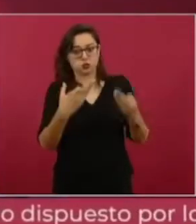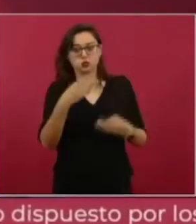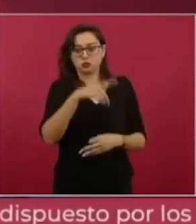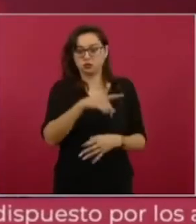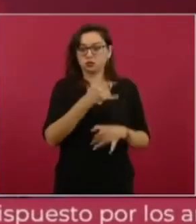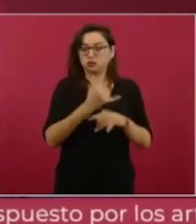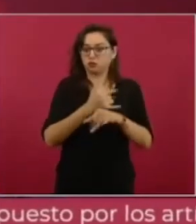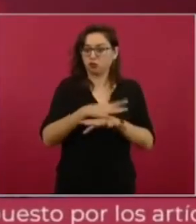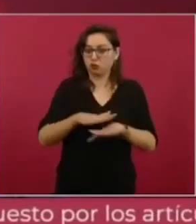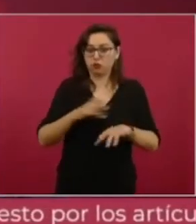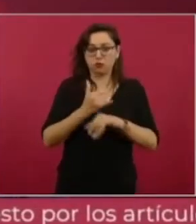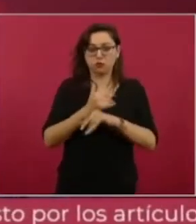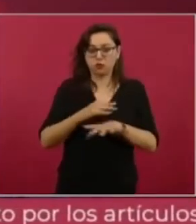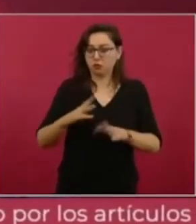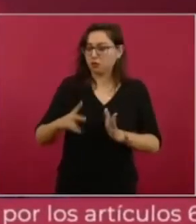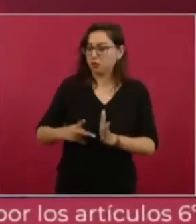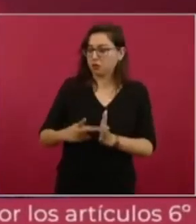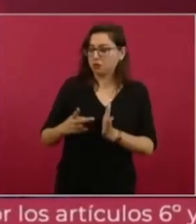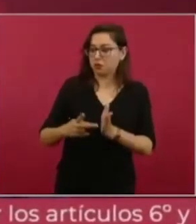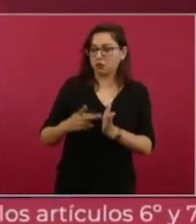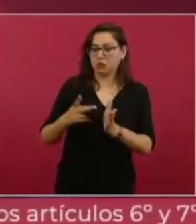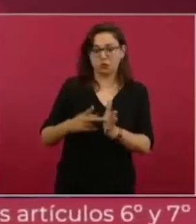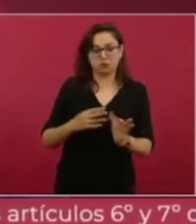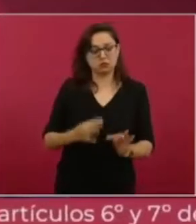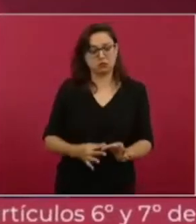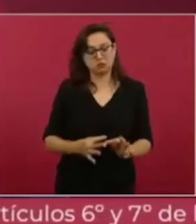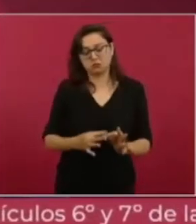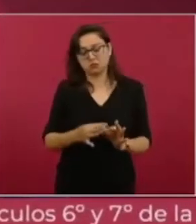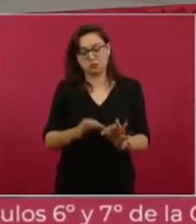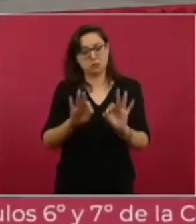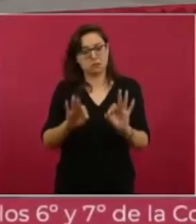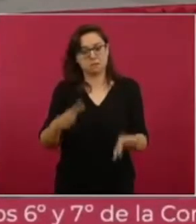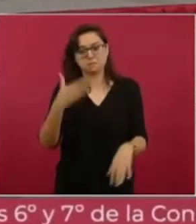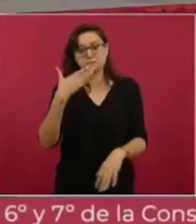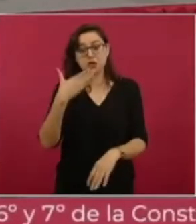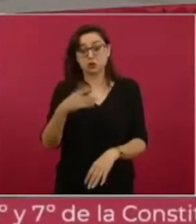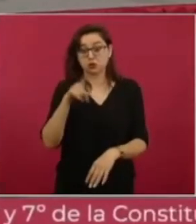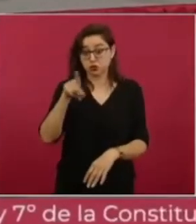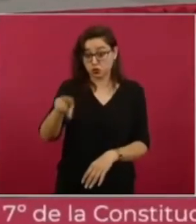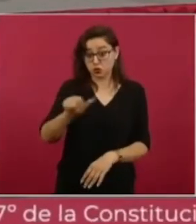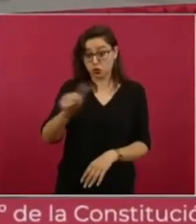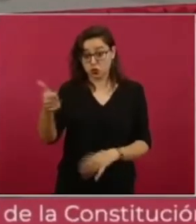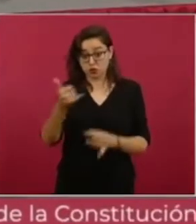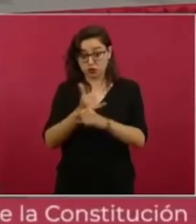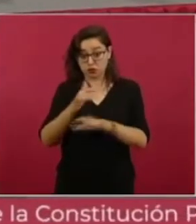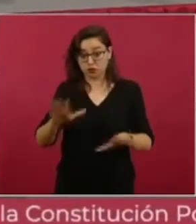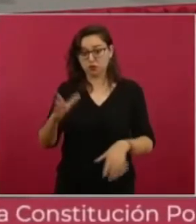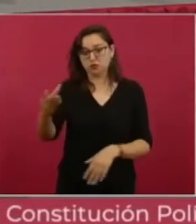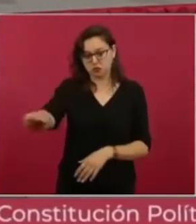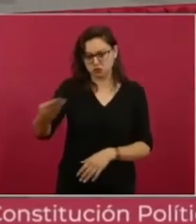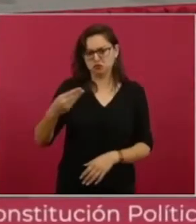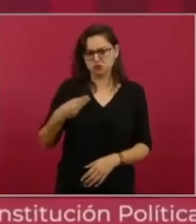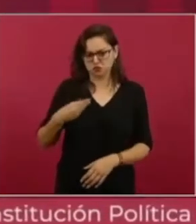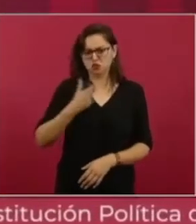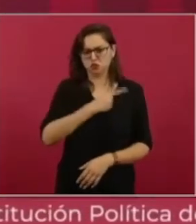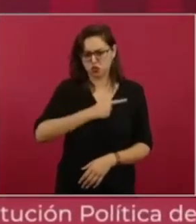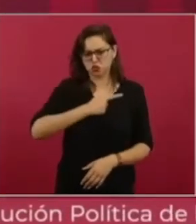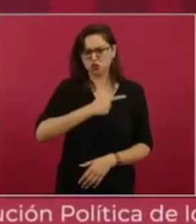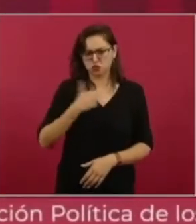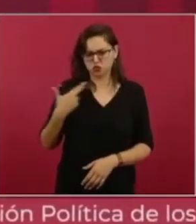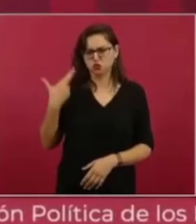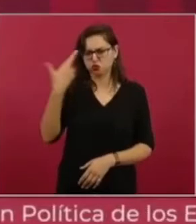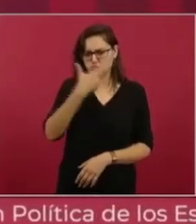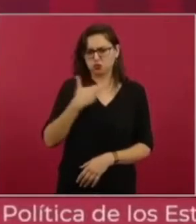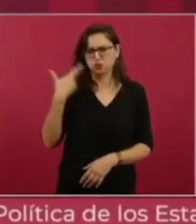informa puntualmente cómo está la normatividad en este caso. Pero lo hacemos con mucho gusto, tratando desde luego